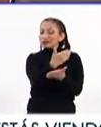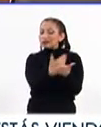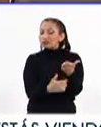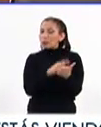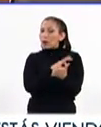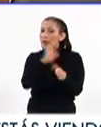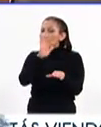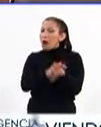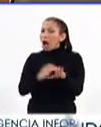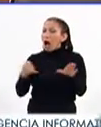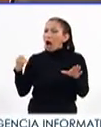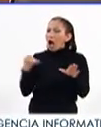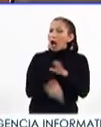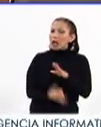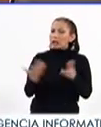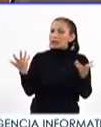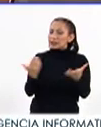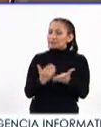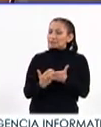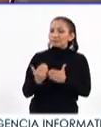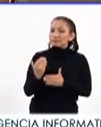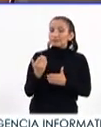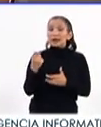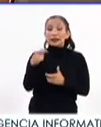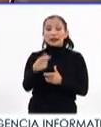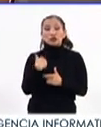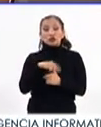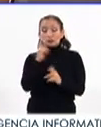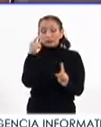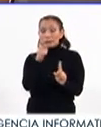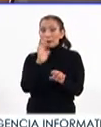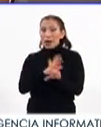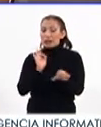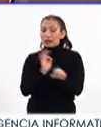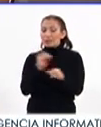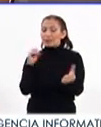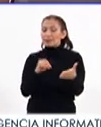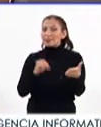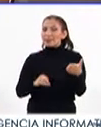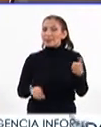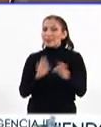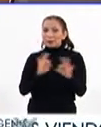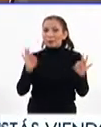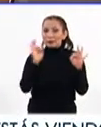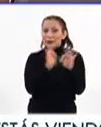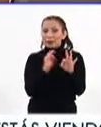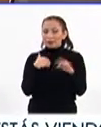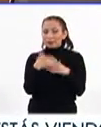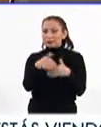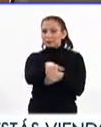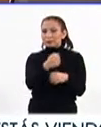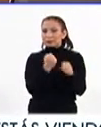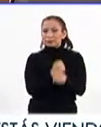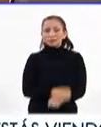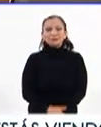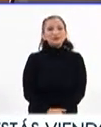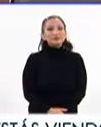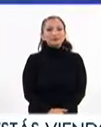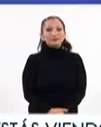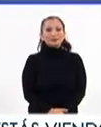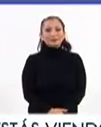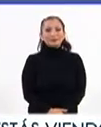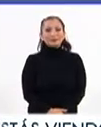un potencial mucho mayor, por lo que nos hemos propuesto fortalecerlo de manera muy significativa en los próximos años.